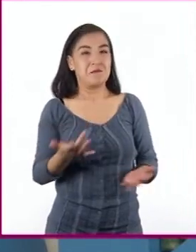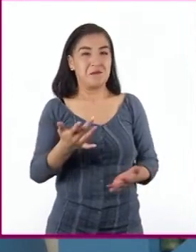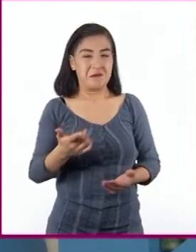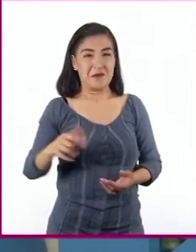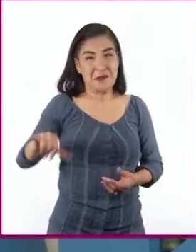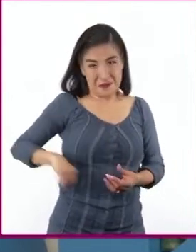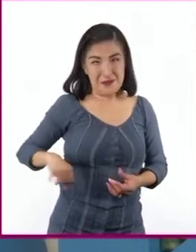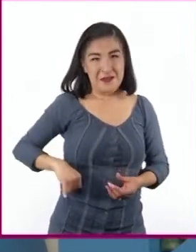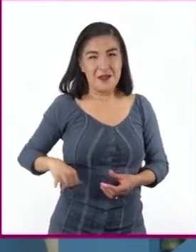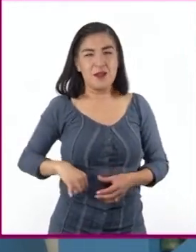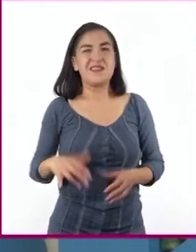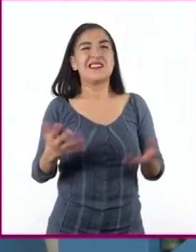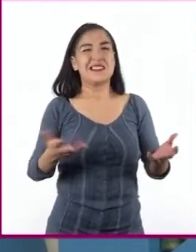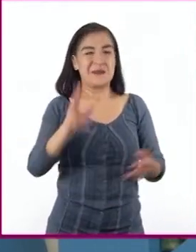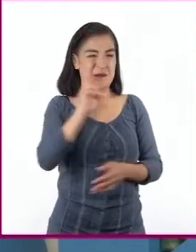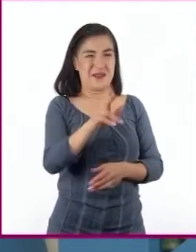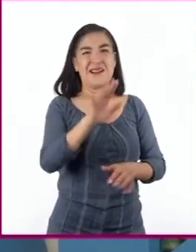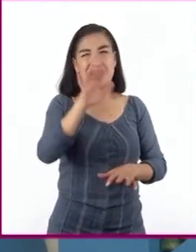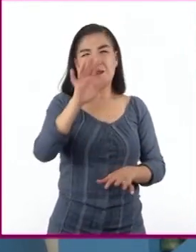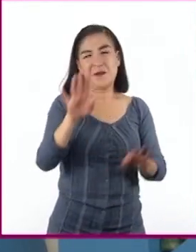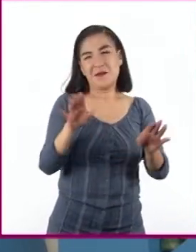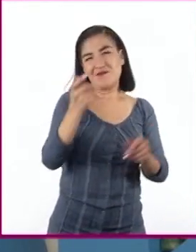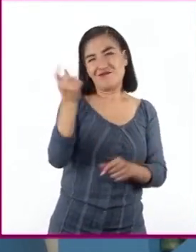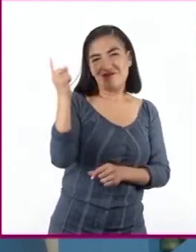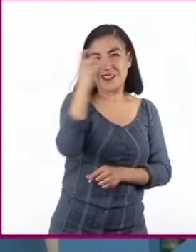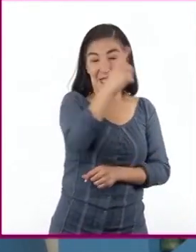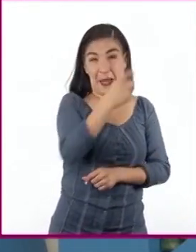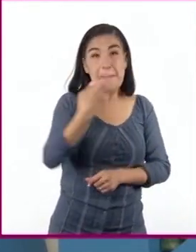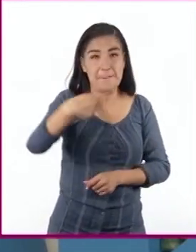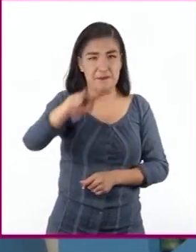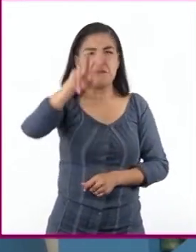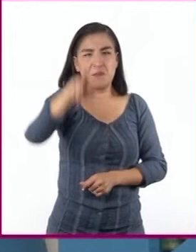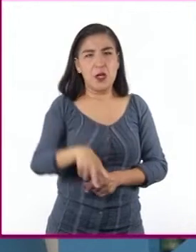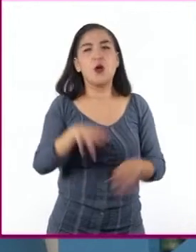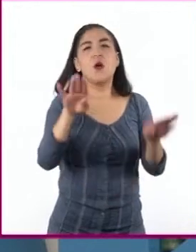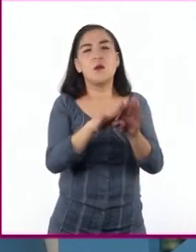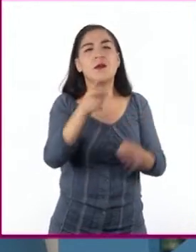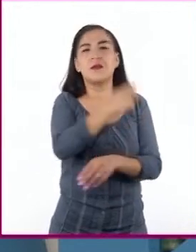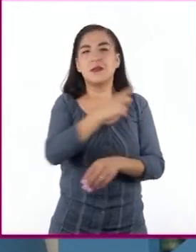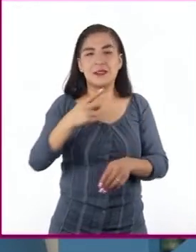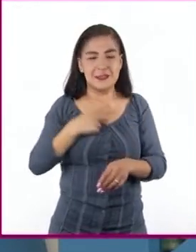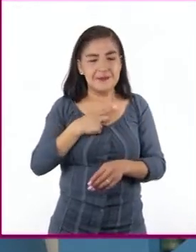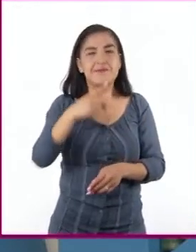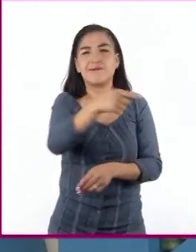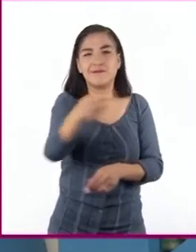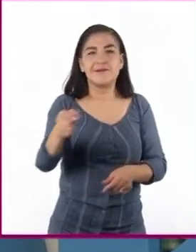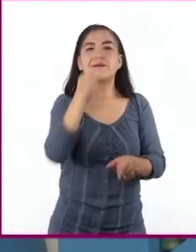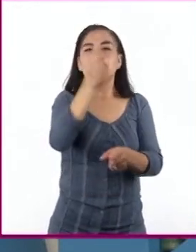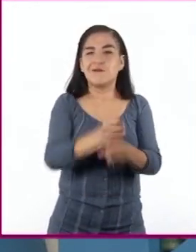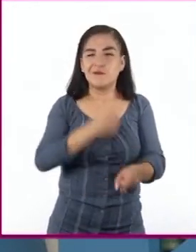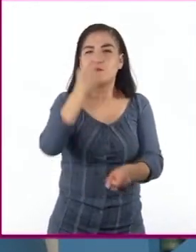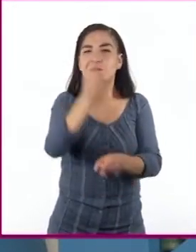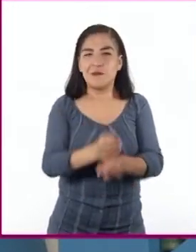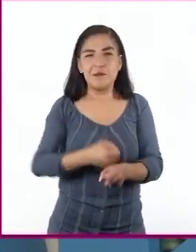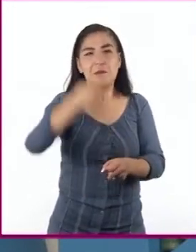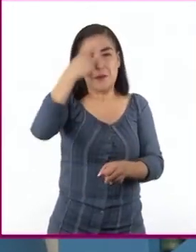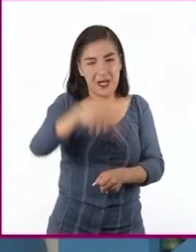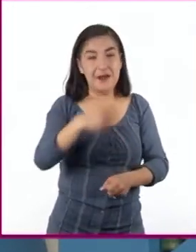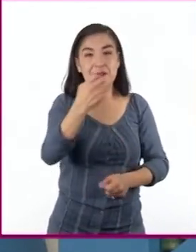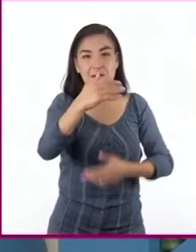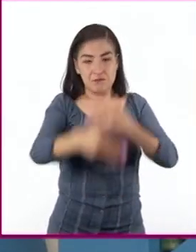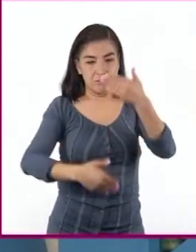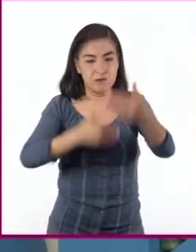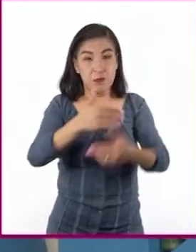Aparentemente es algo complicado, pero en realidad es cuestión de ir poniendo en práctica estos pasos y